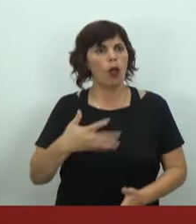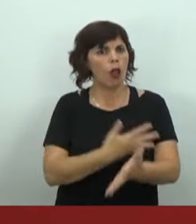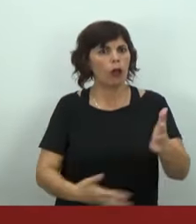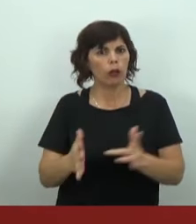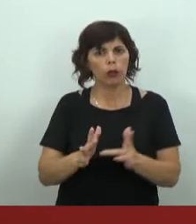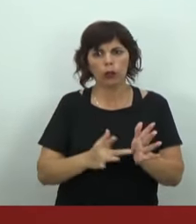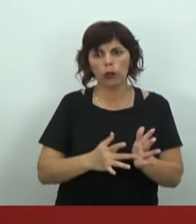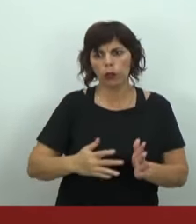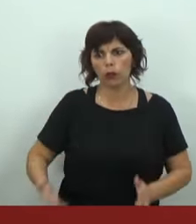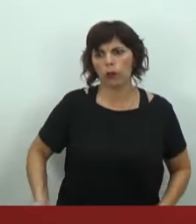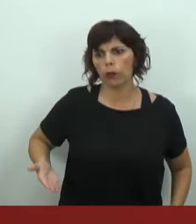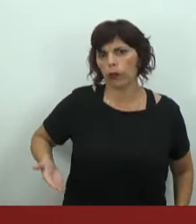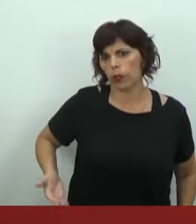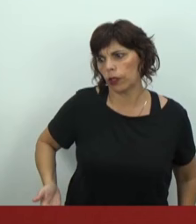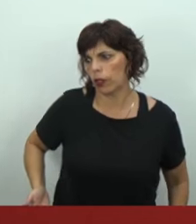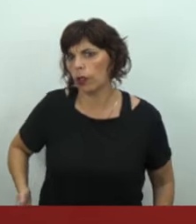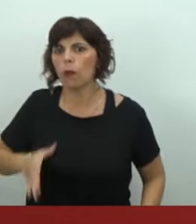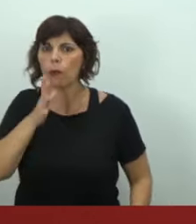tan importante.